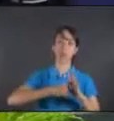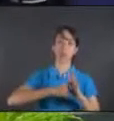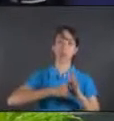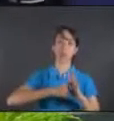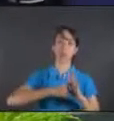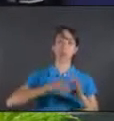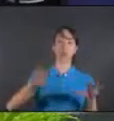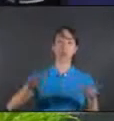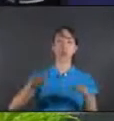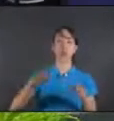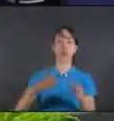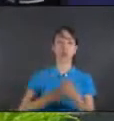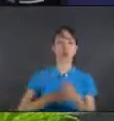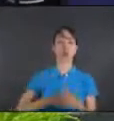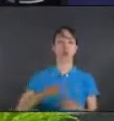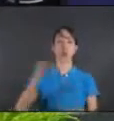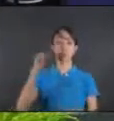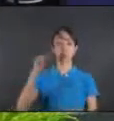primer día,